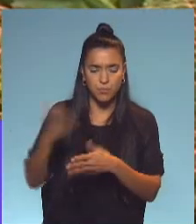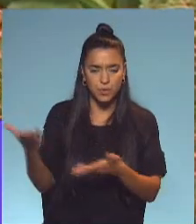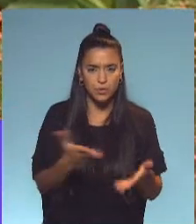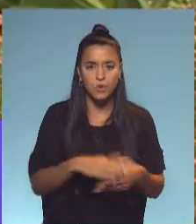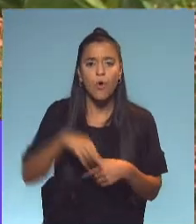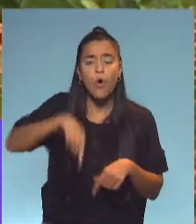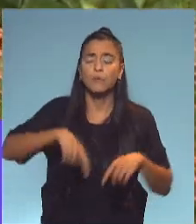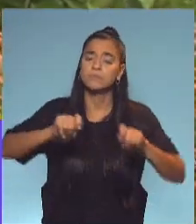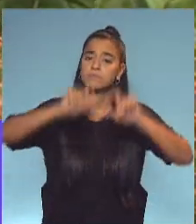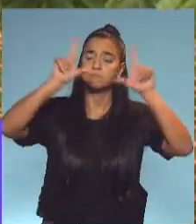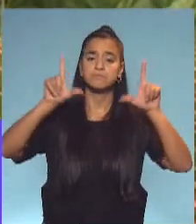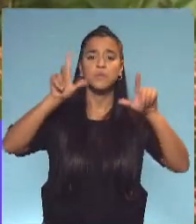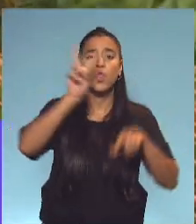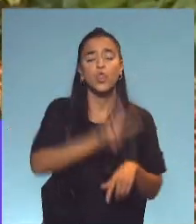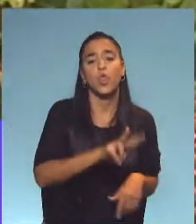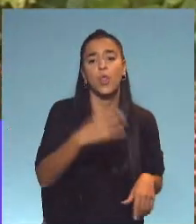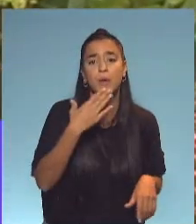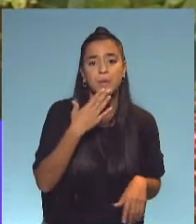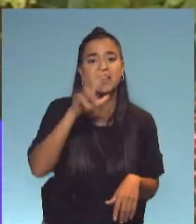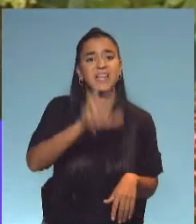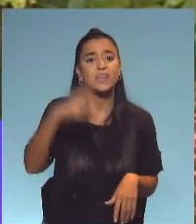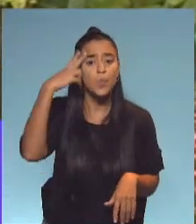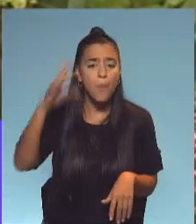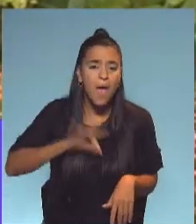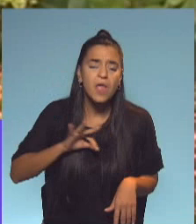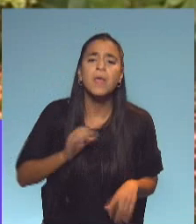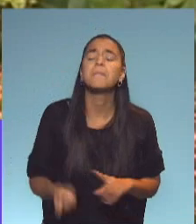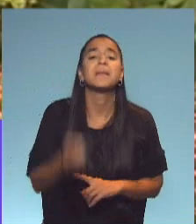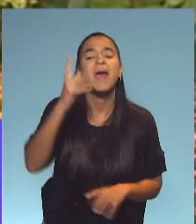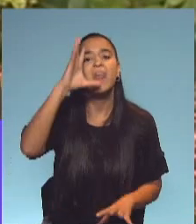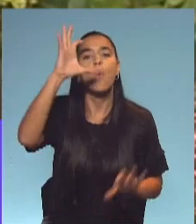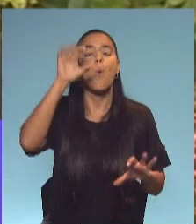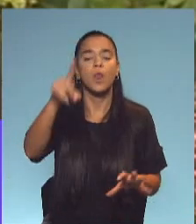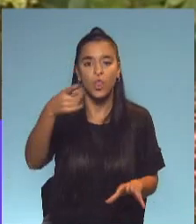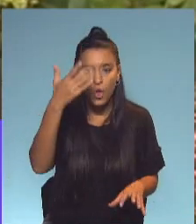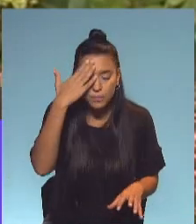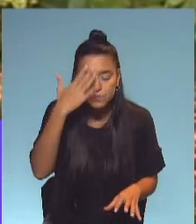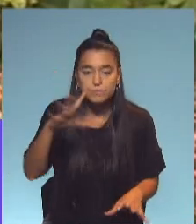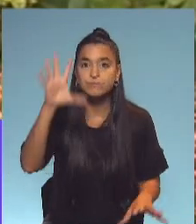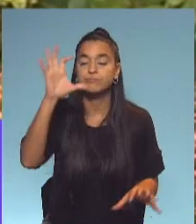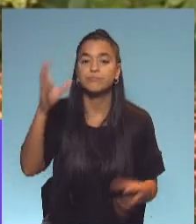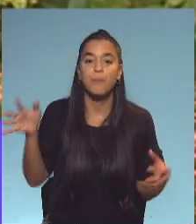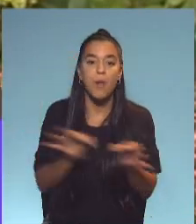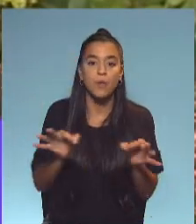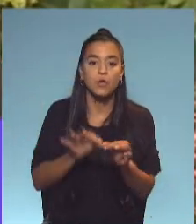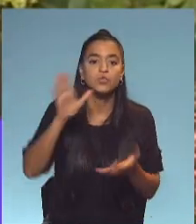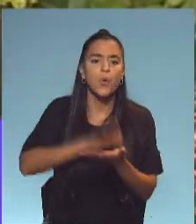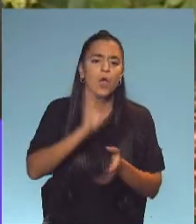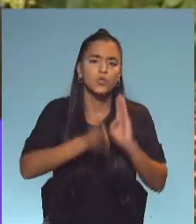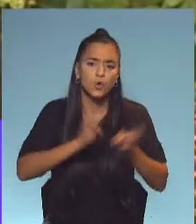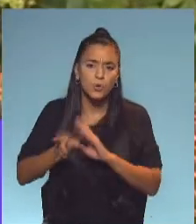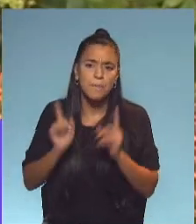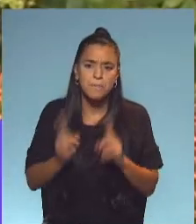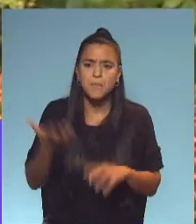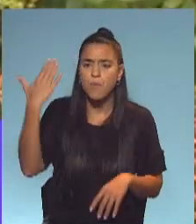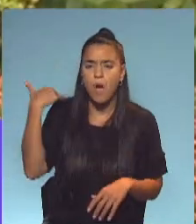Hoy te levantaste 2 de abril, 39 años. ¿Cuál es el primer recuerdo que te viene a la mente de lo que sucedió en Malvinas con respecto a estas torturas que ustedes